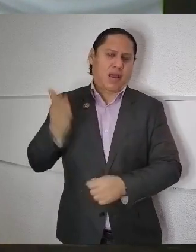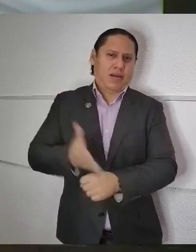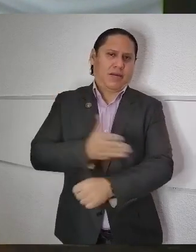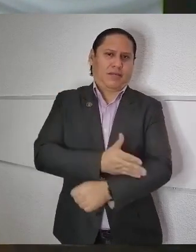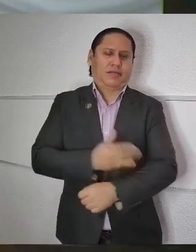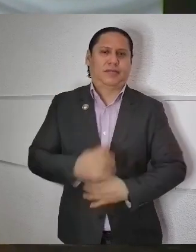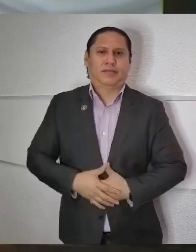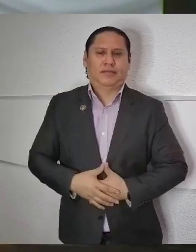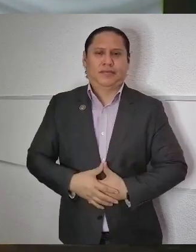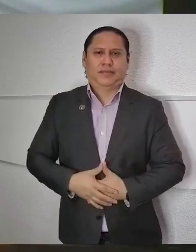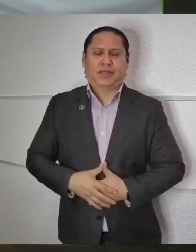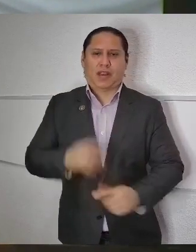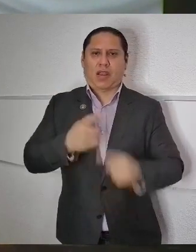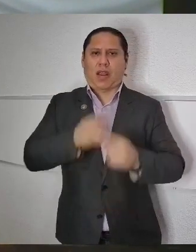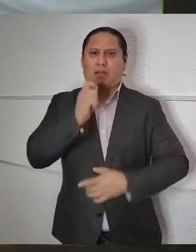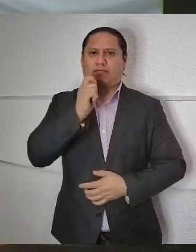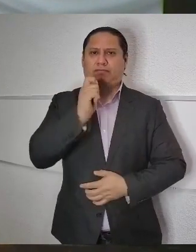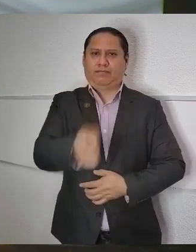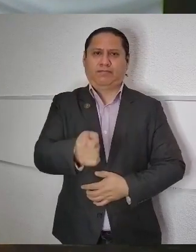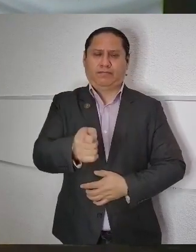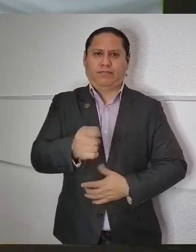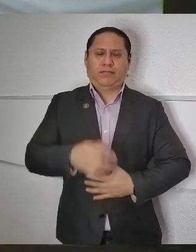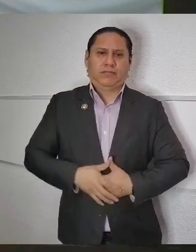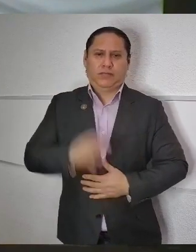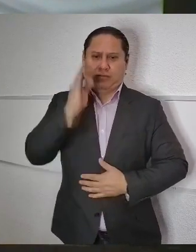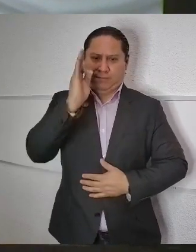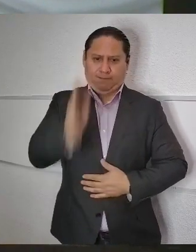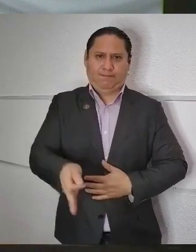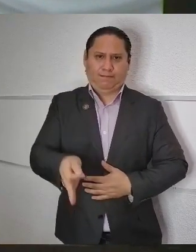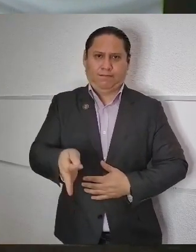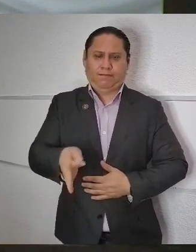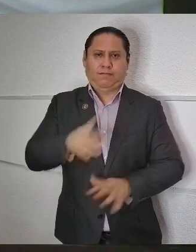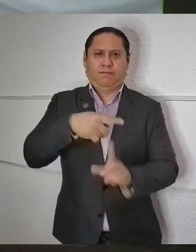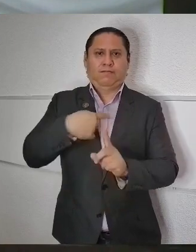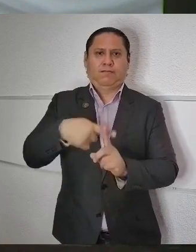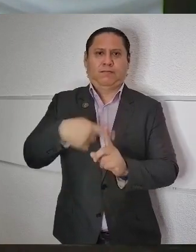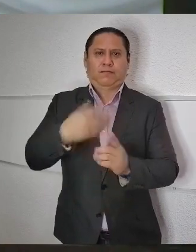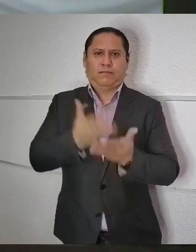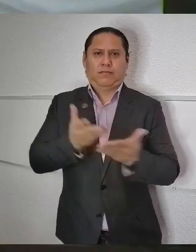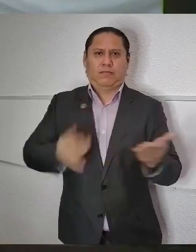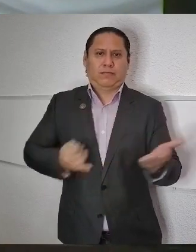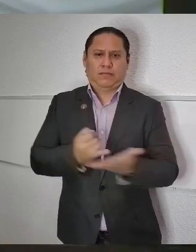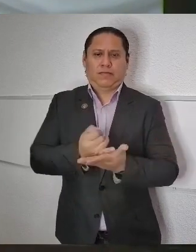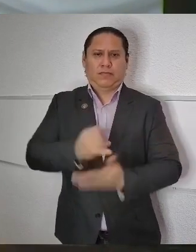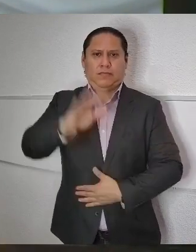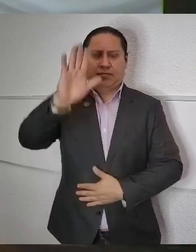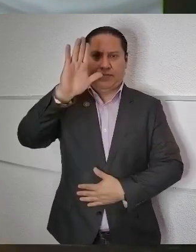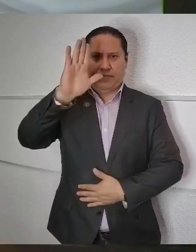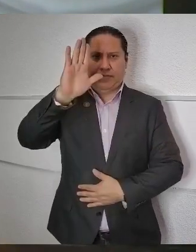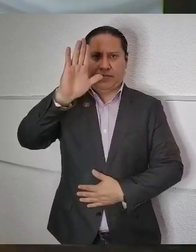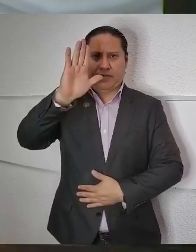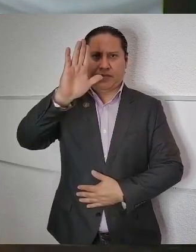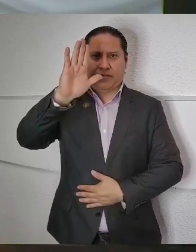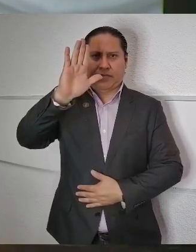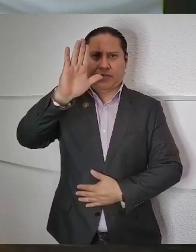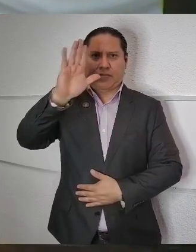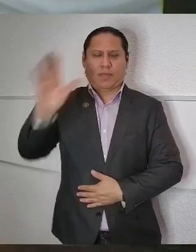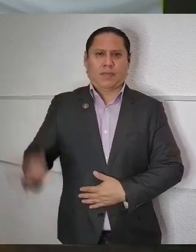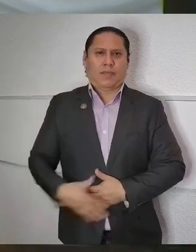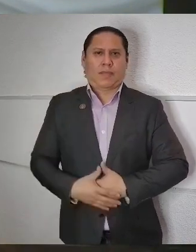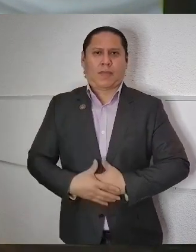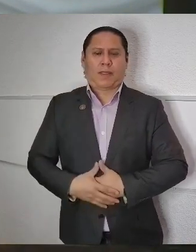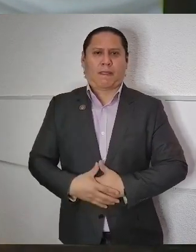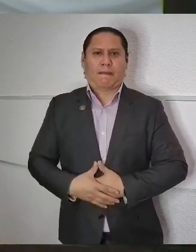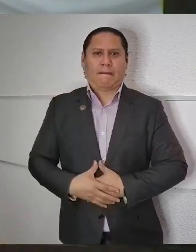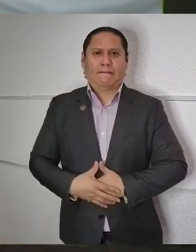anterior. Las legisladoras y los legisladores que estén por la afirmativa, sírvanse manifestarlo levantando